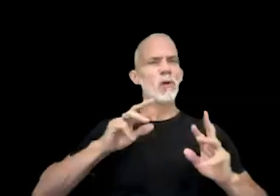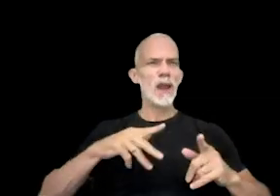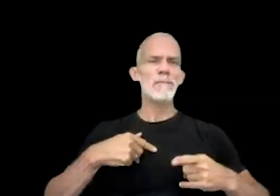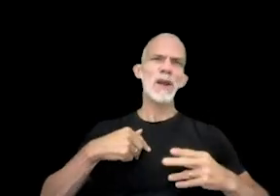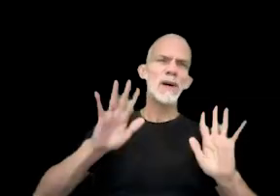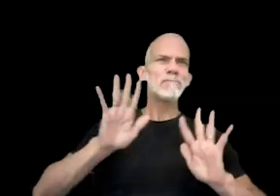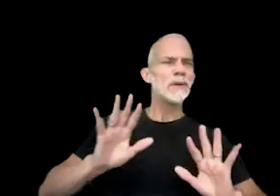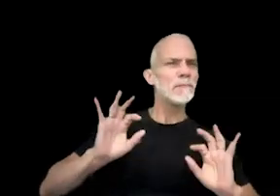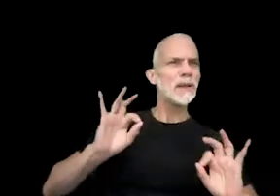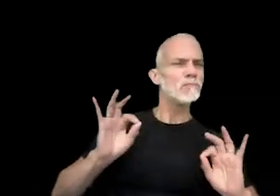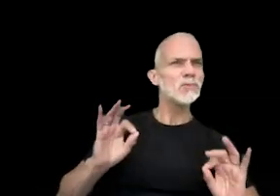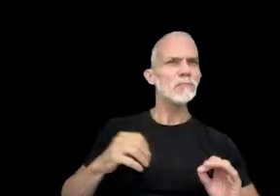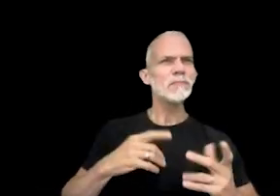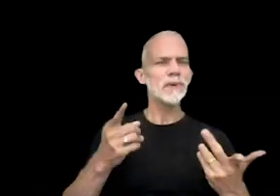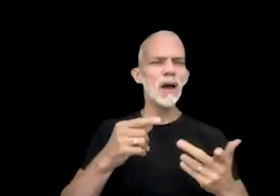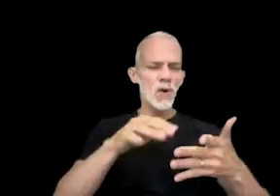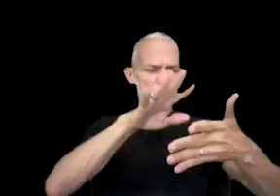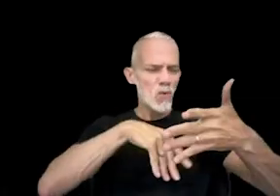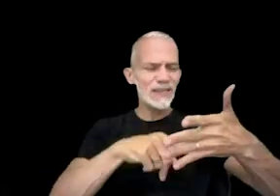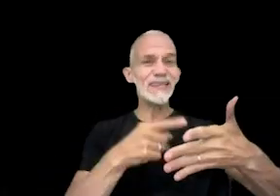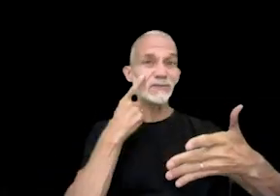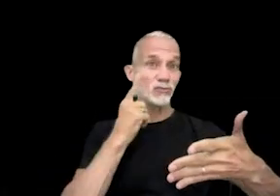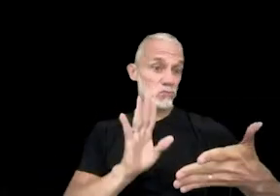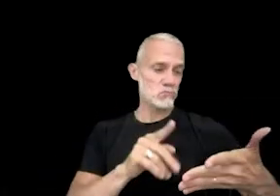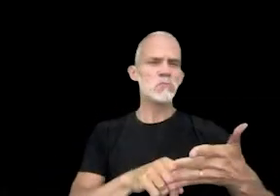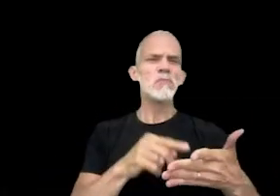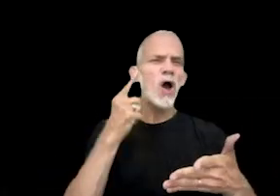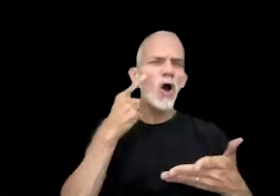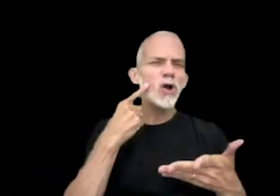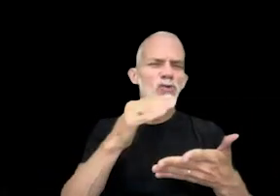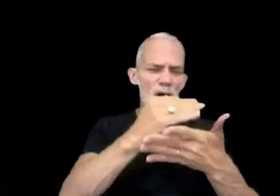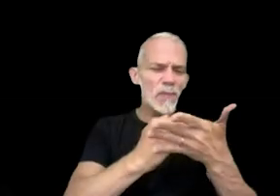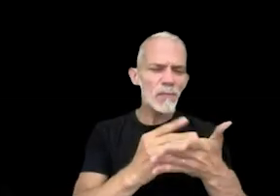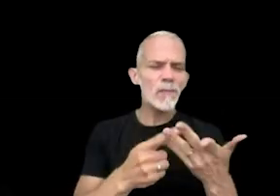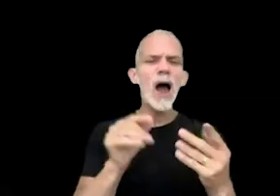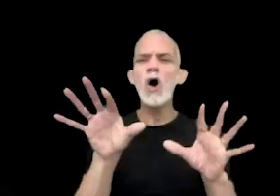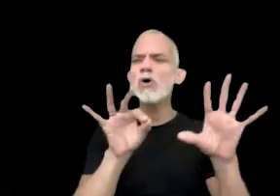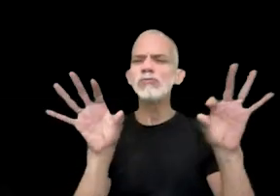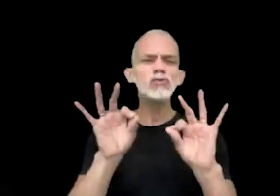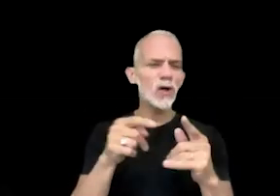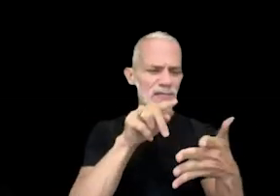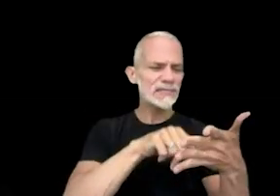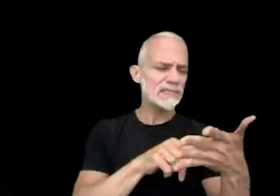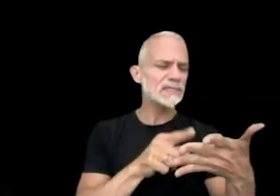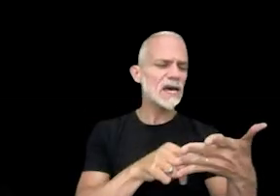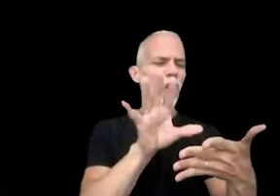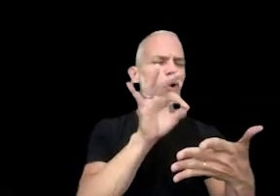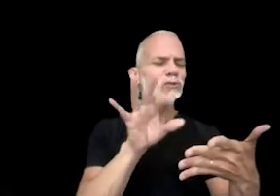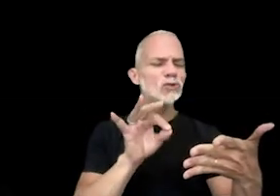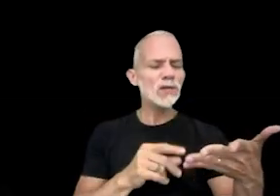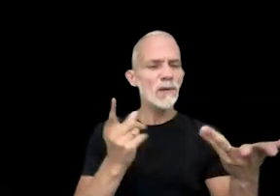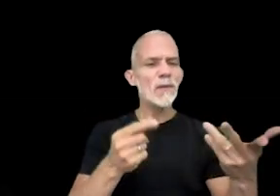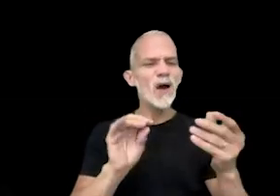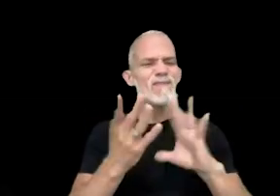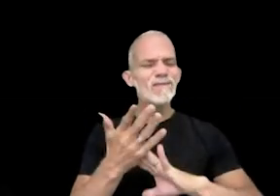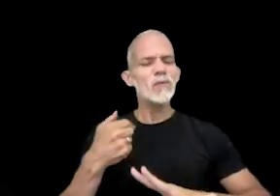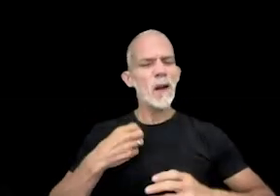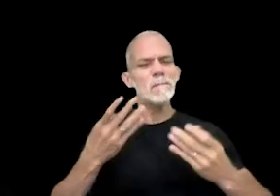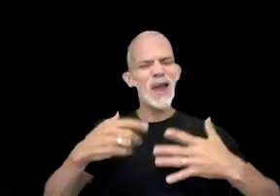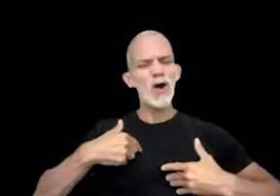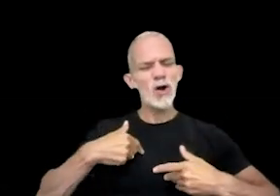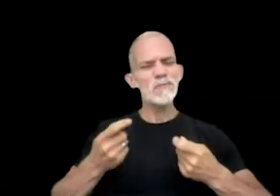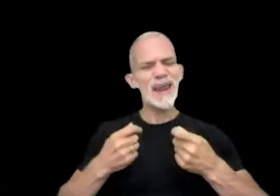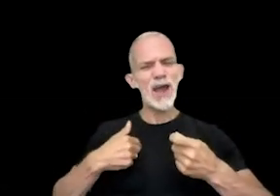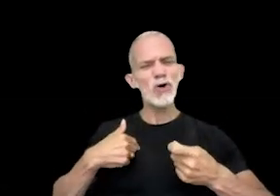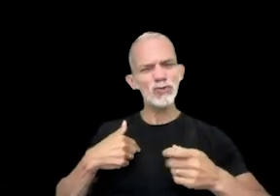opción es conocer el texto legal, visualizar las opciones que el texto legal me ofrece y elegir la opción que conforme la letra